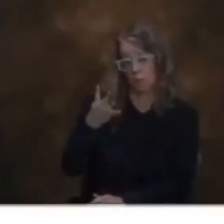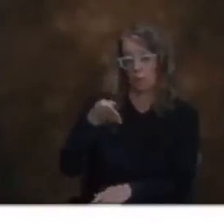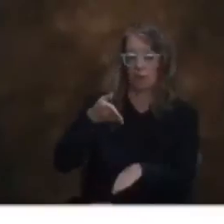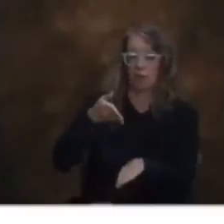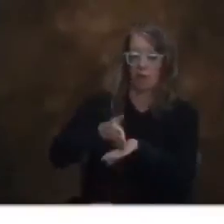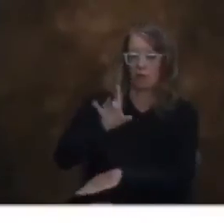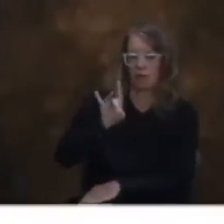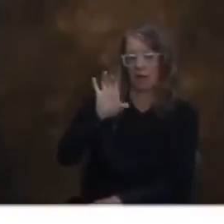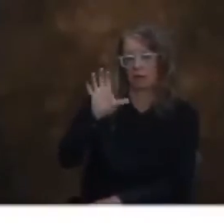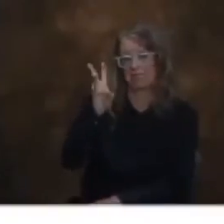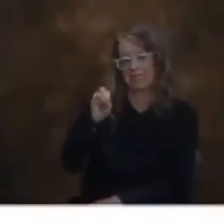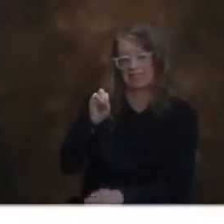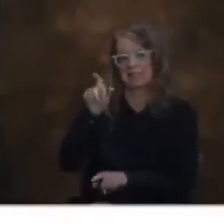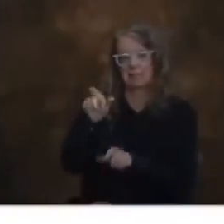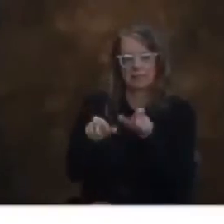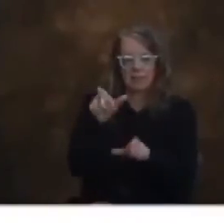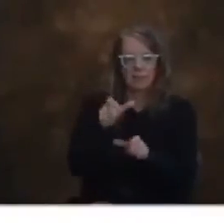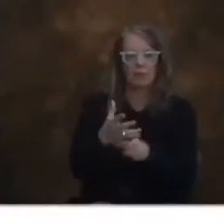más